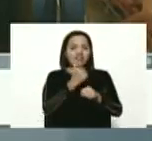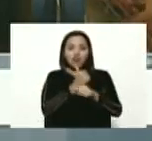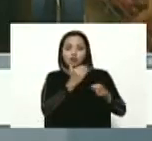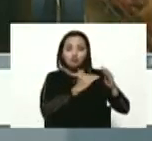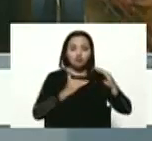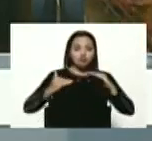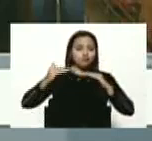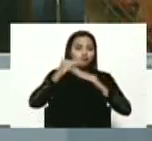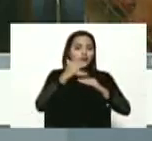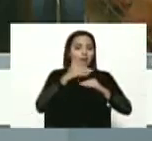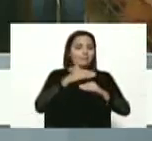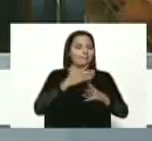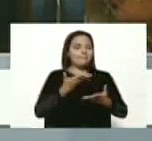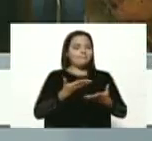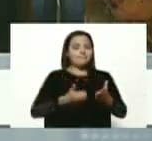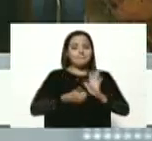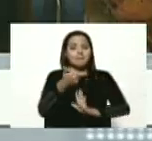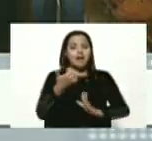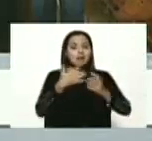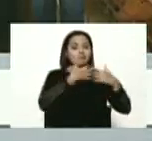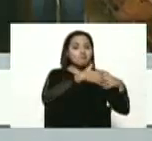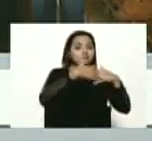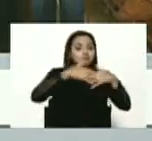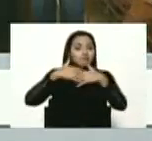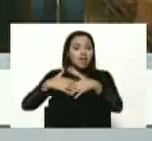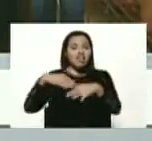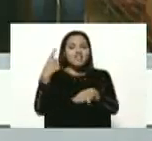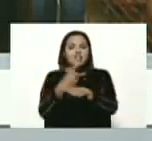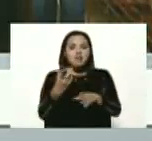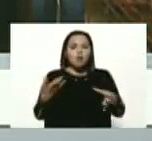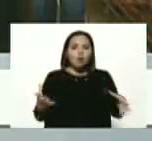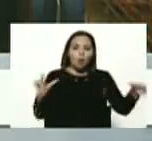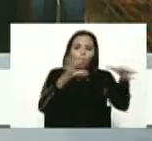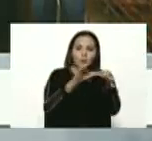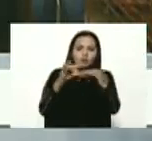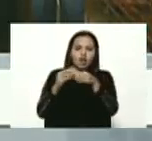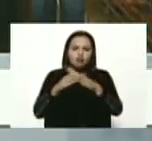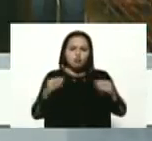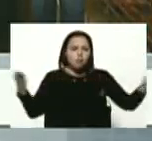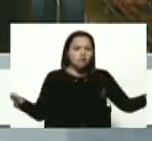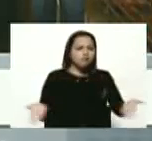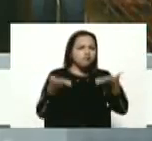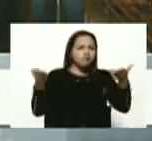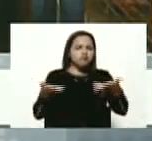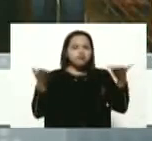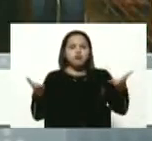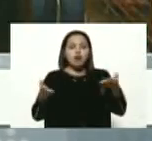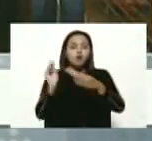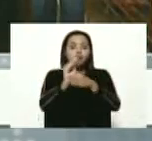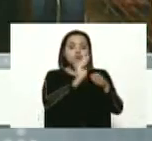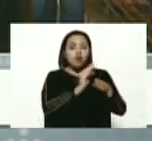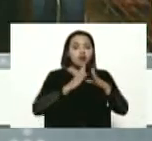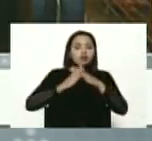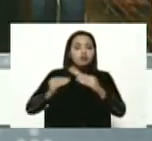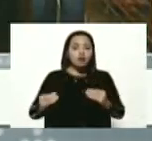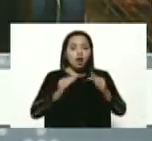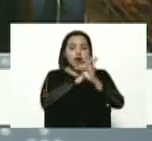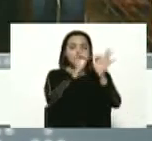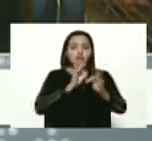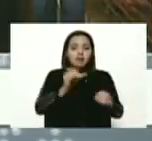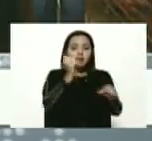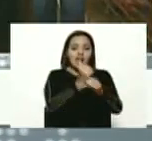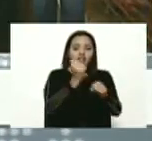a escala mayor. Y tenemos que combinar todo, promover, motivar, proteger todas las escalas de la